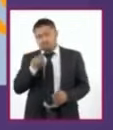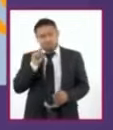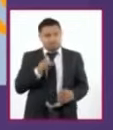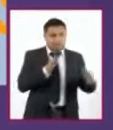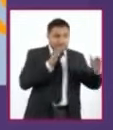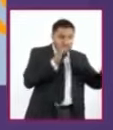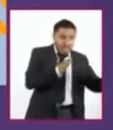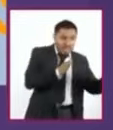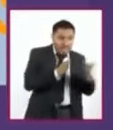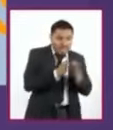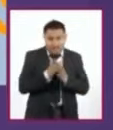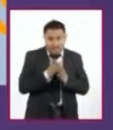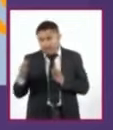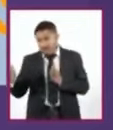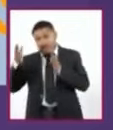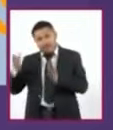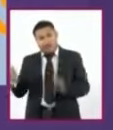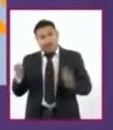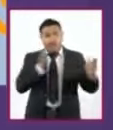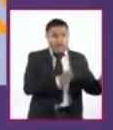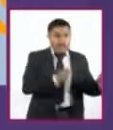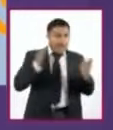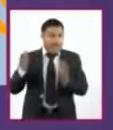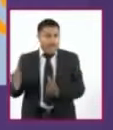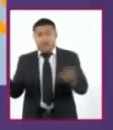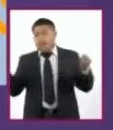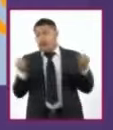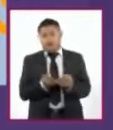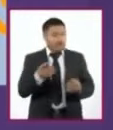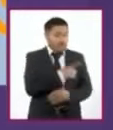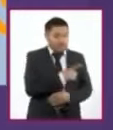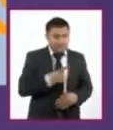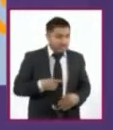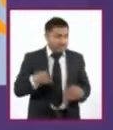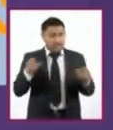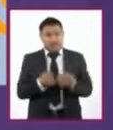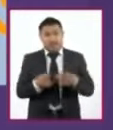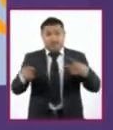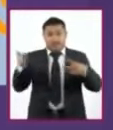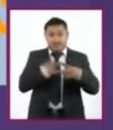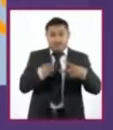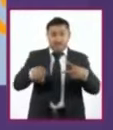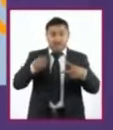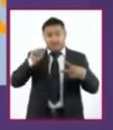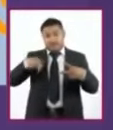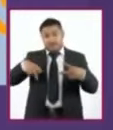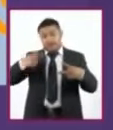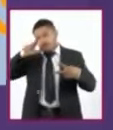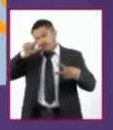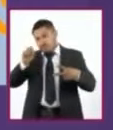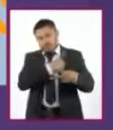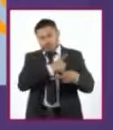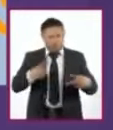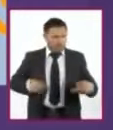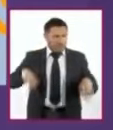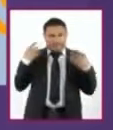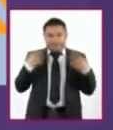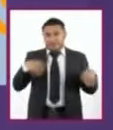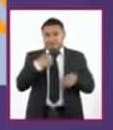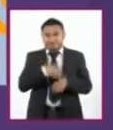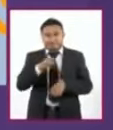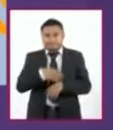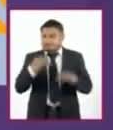de simetría, así como también los ángulos deben de conservar su medida. Y por último, sus